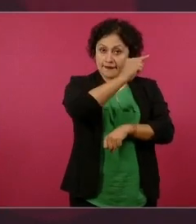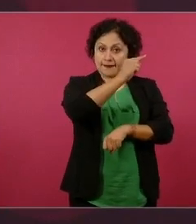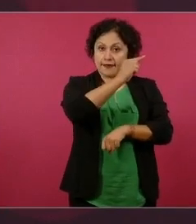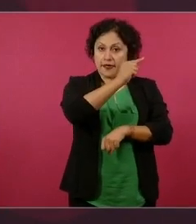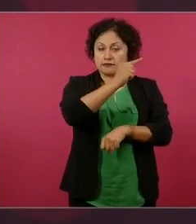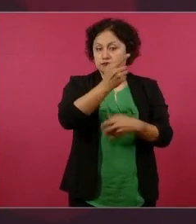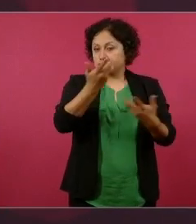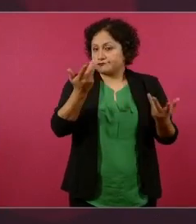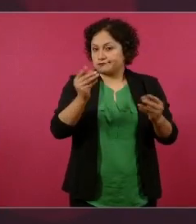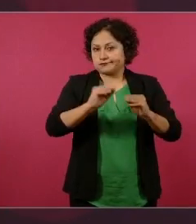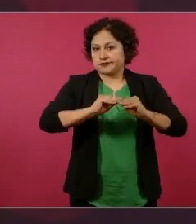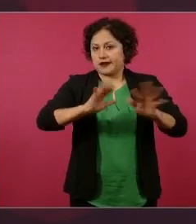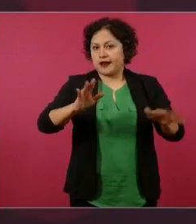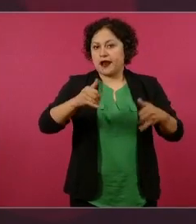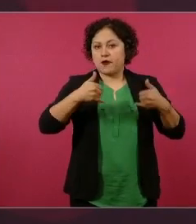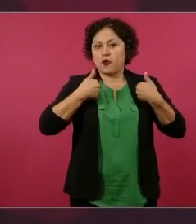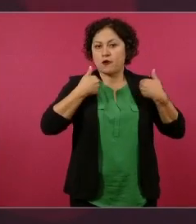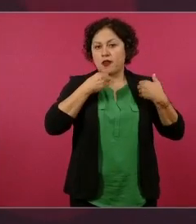del fentanilo,